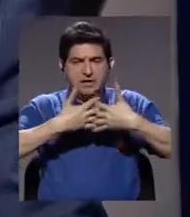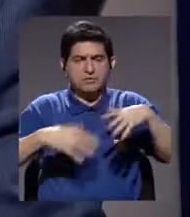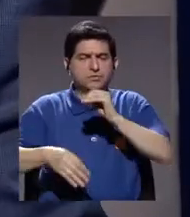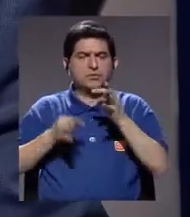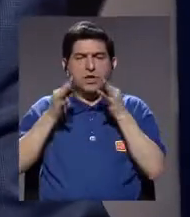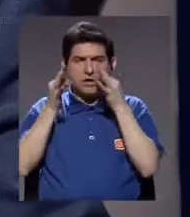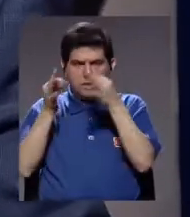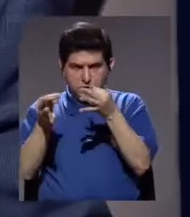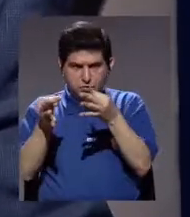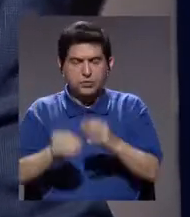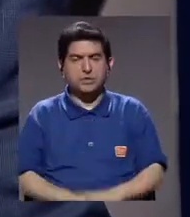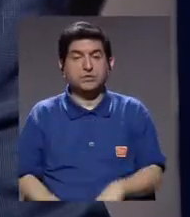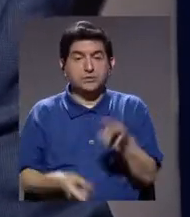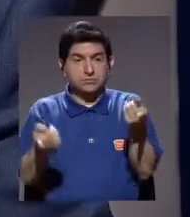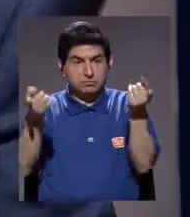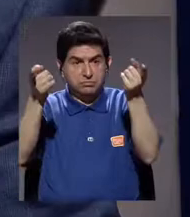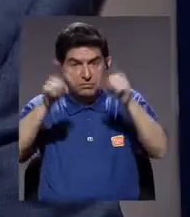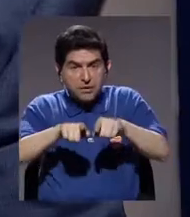turístico, lo que sea, muy